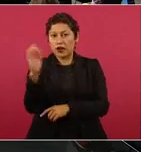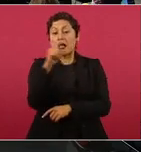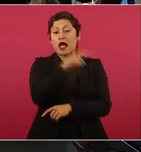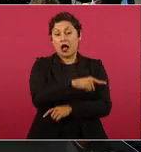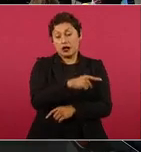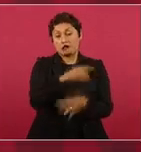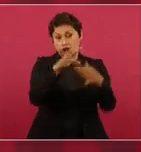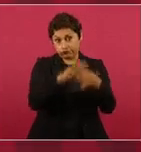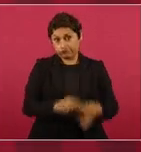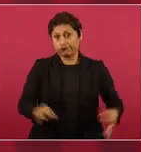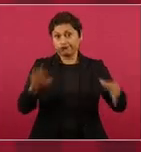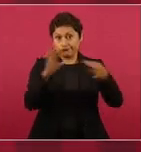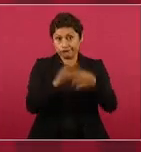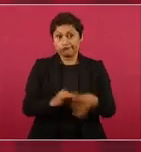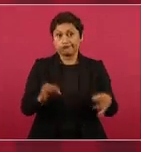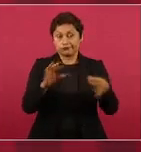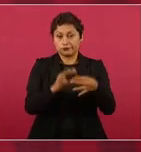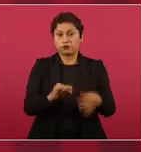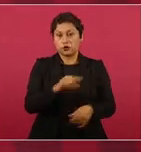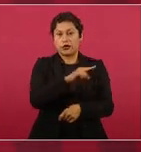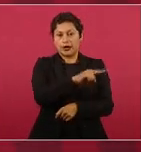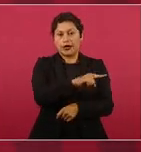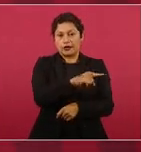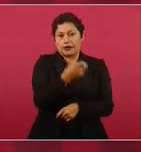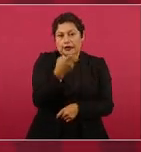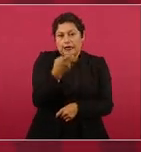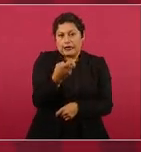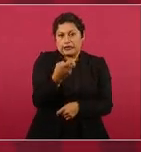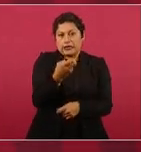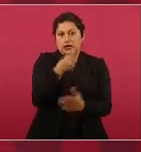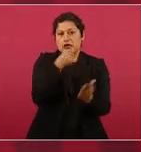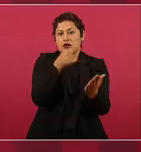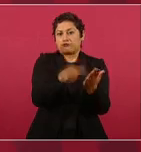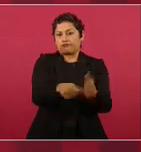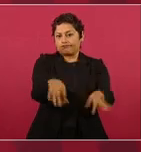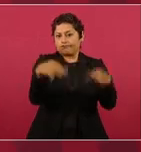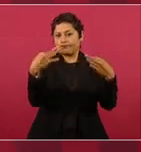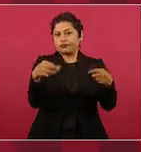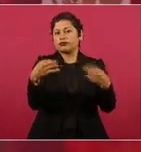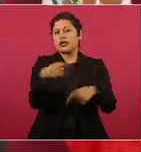Habló de este documento que le